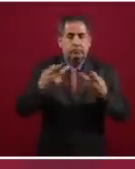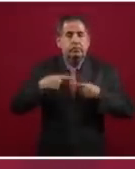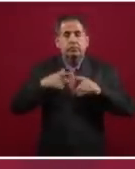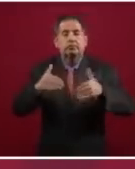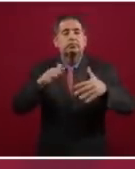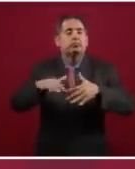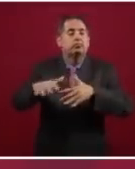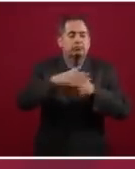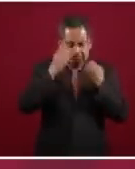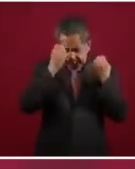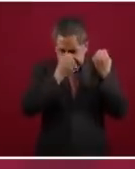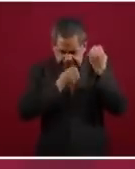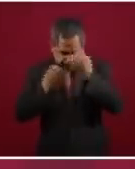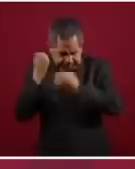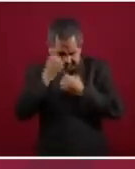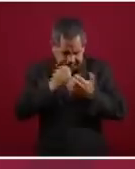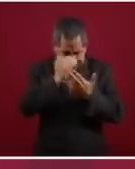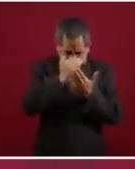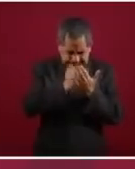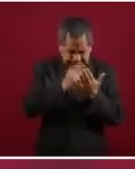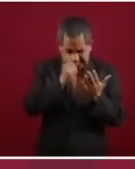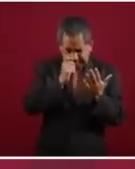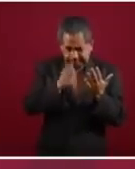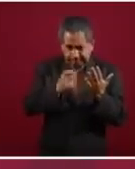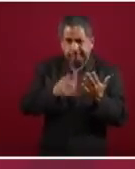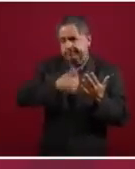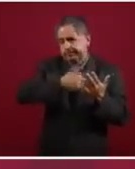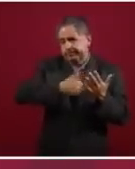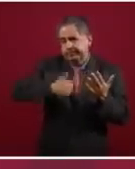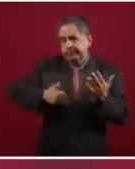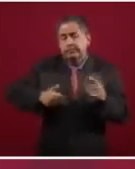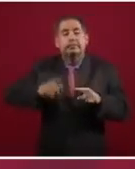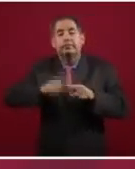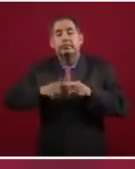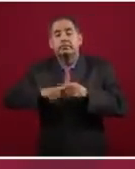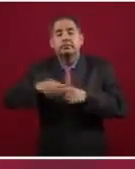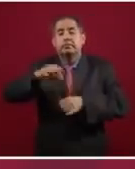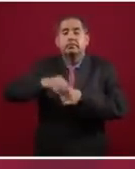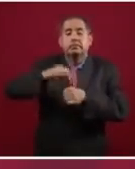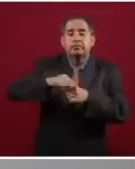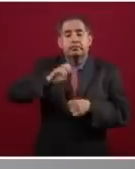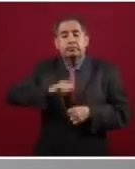ciudadanos, analizar en cada reforma quiénes han votado